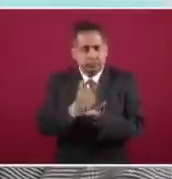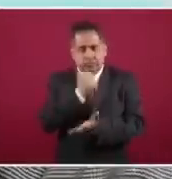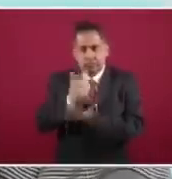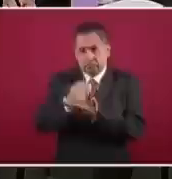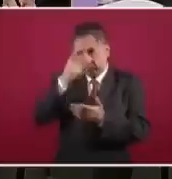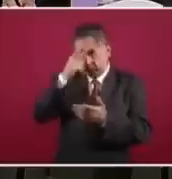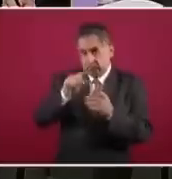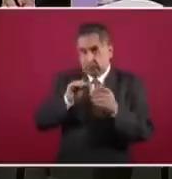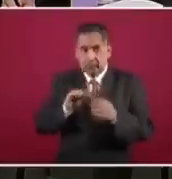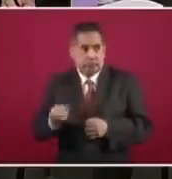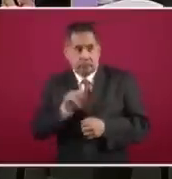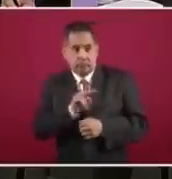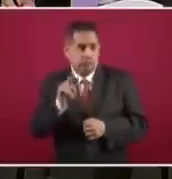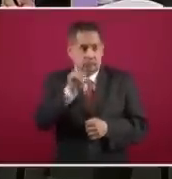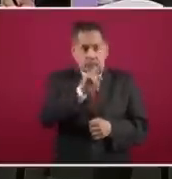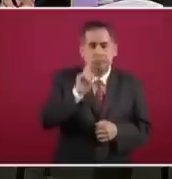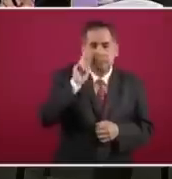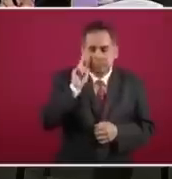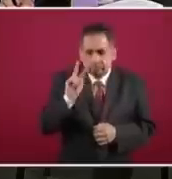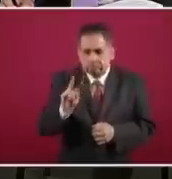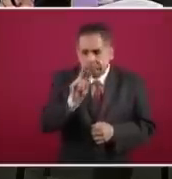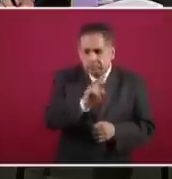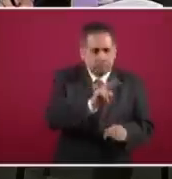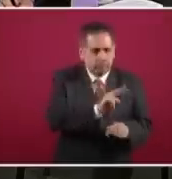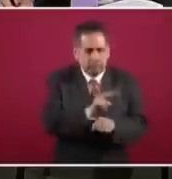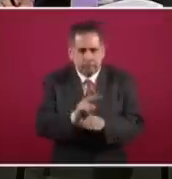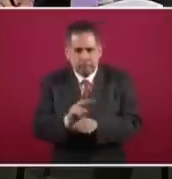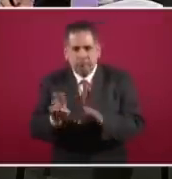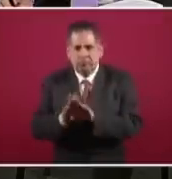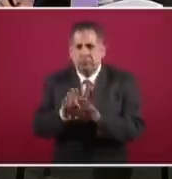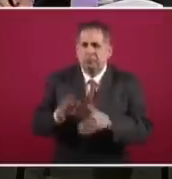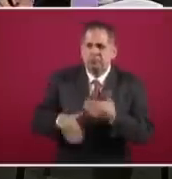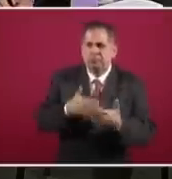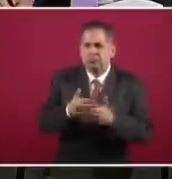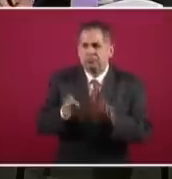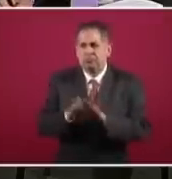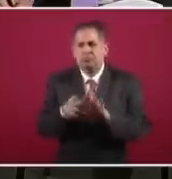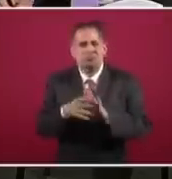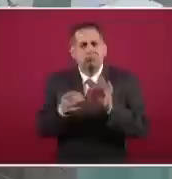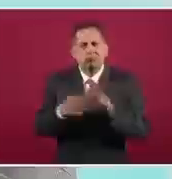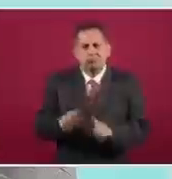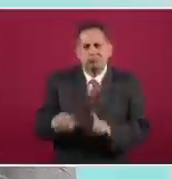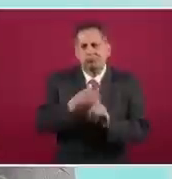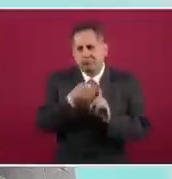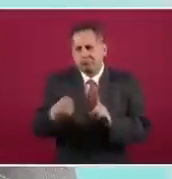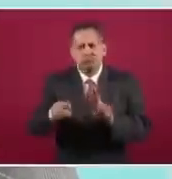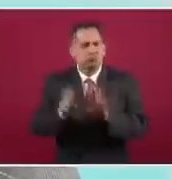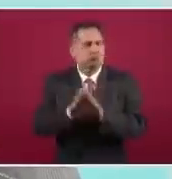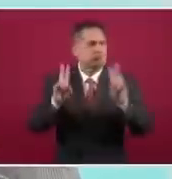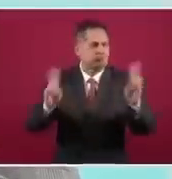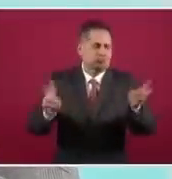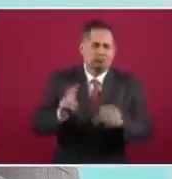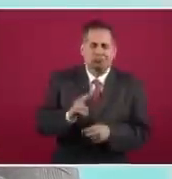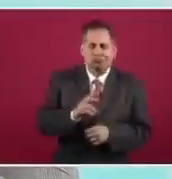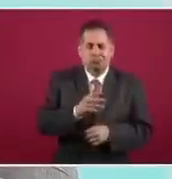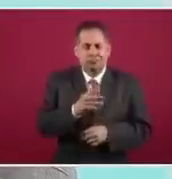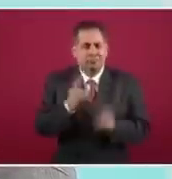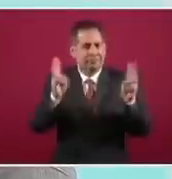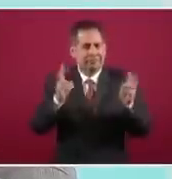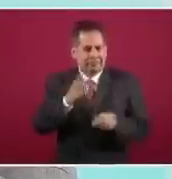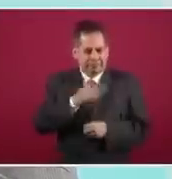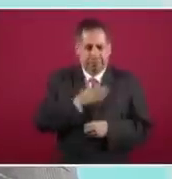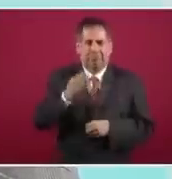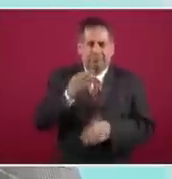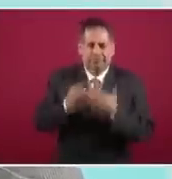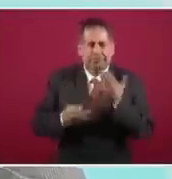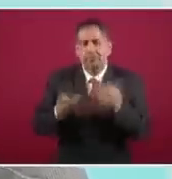porque queríamos también ver y vigilar cómo estaba desarrollándose el Buen Fin en